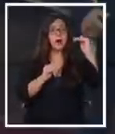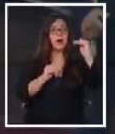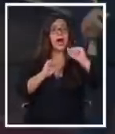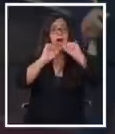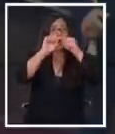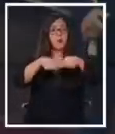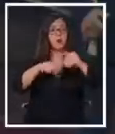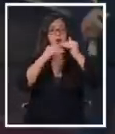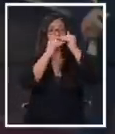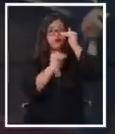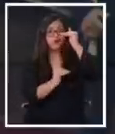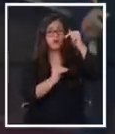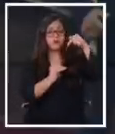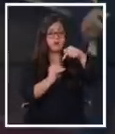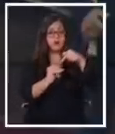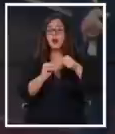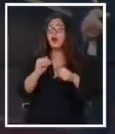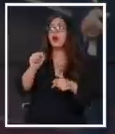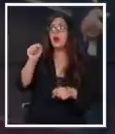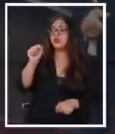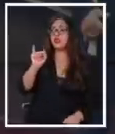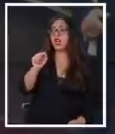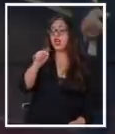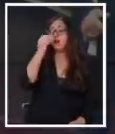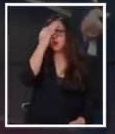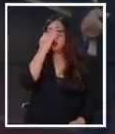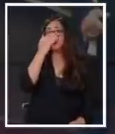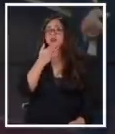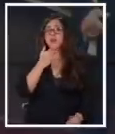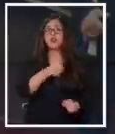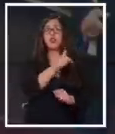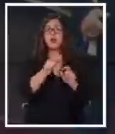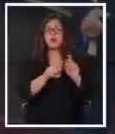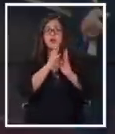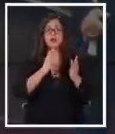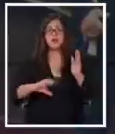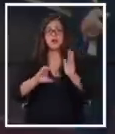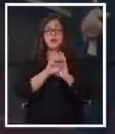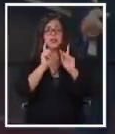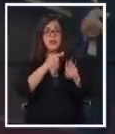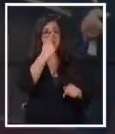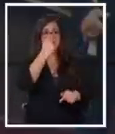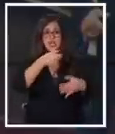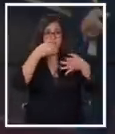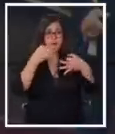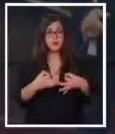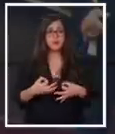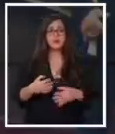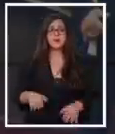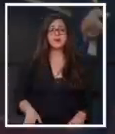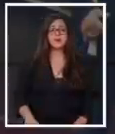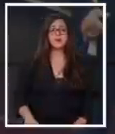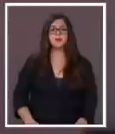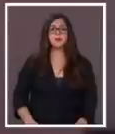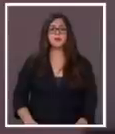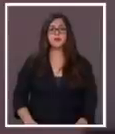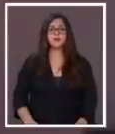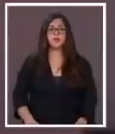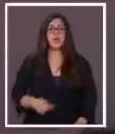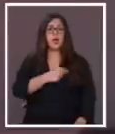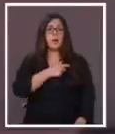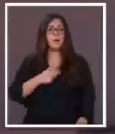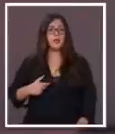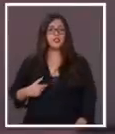una señal de preocupación que todos en particular los convencionales tienen que tomar con la mayor sería presidente solo para